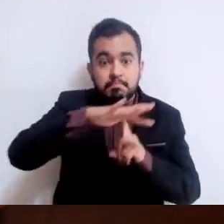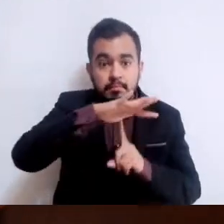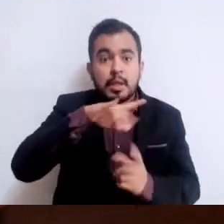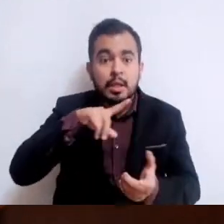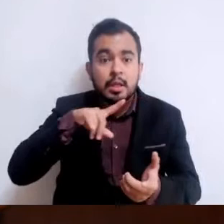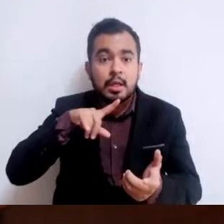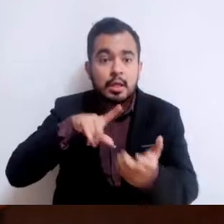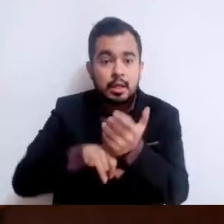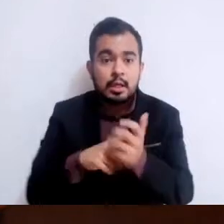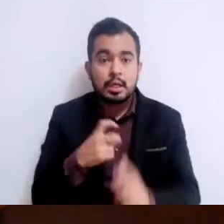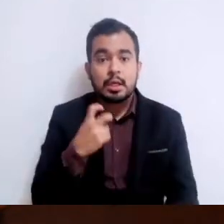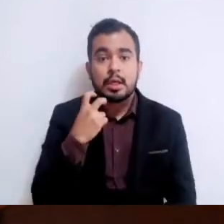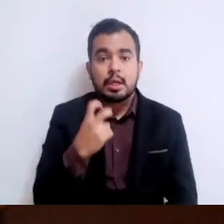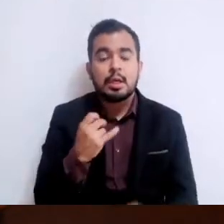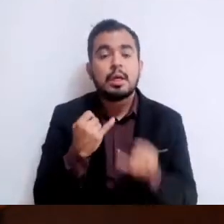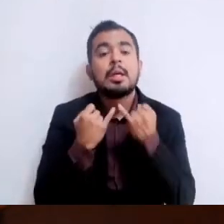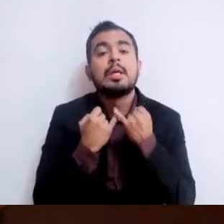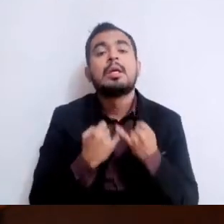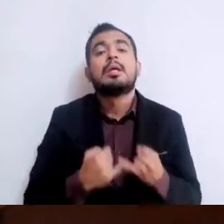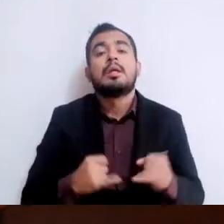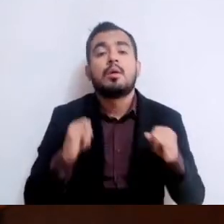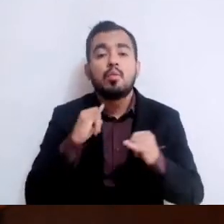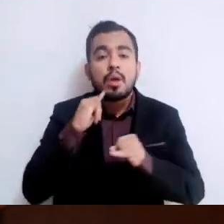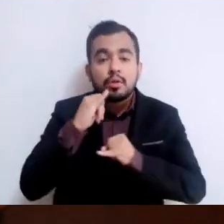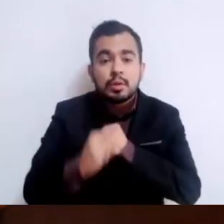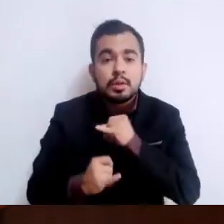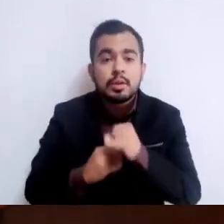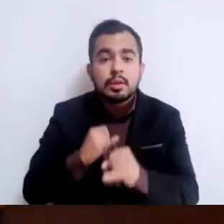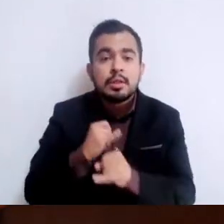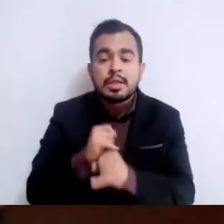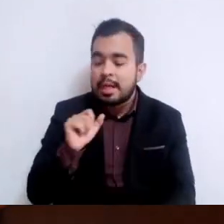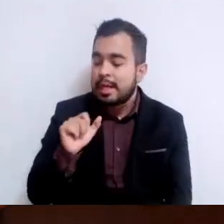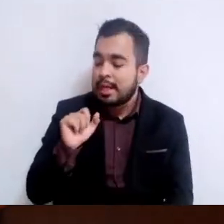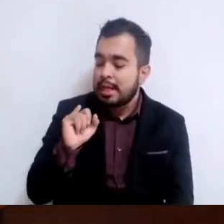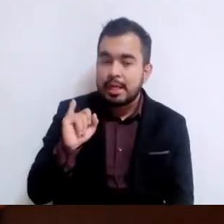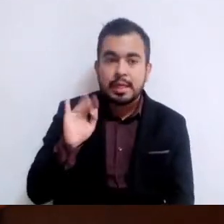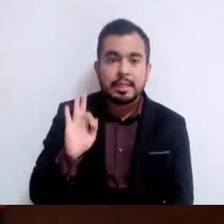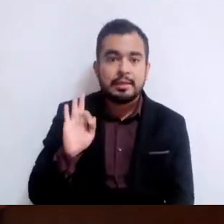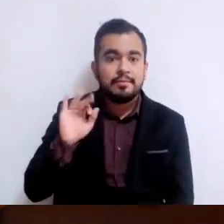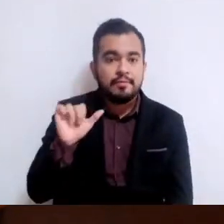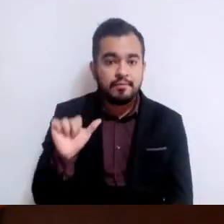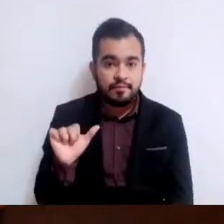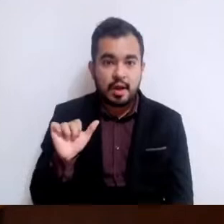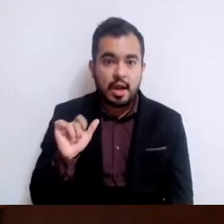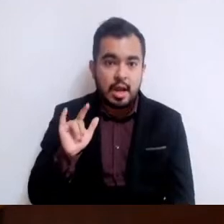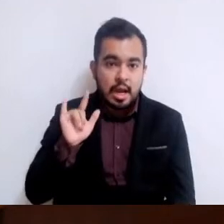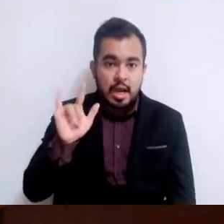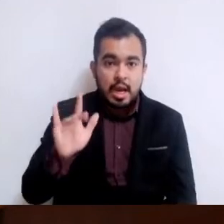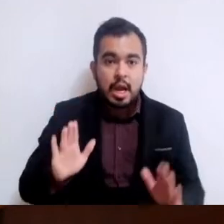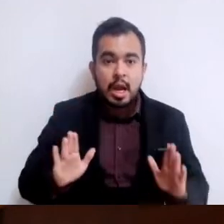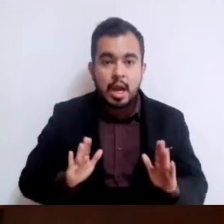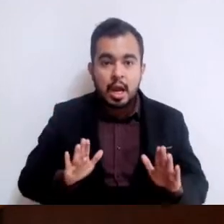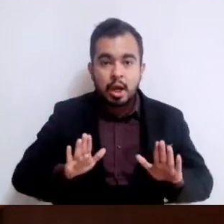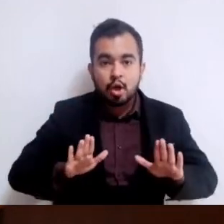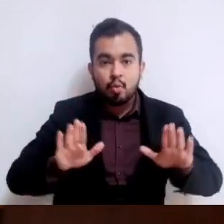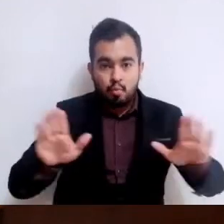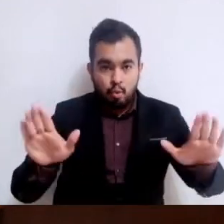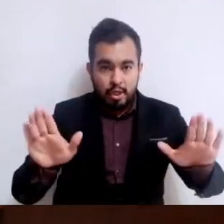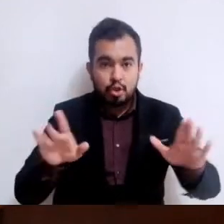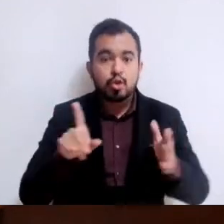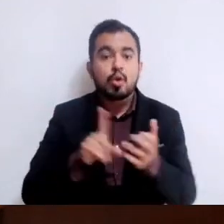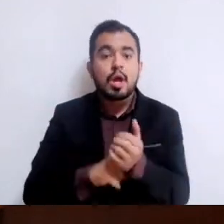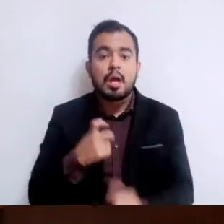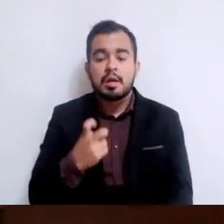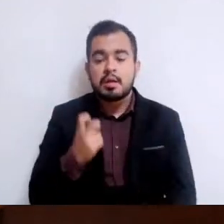cabo la inauguración del Aeropuerto Internacional Felipe Ángeles, y que viene a traer a una región que estaba condenada al olvido y